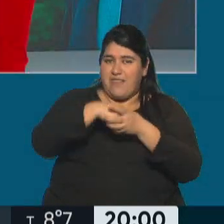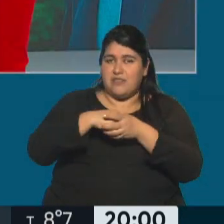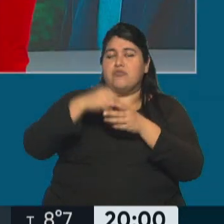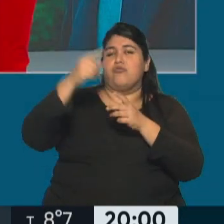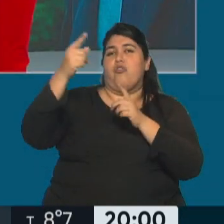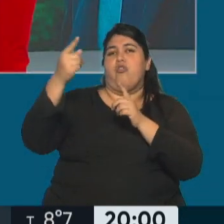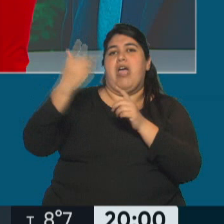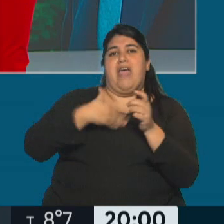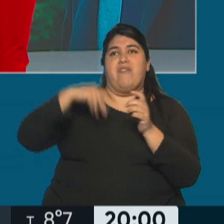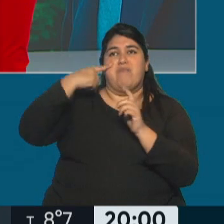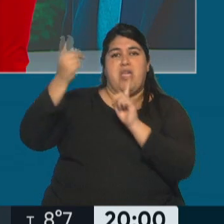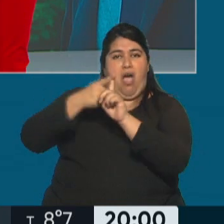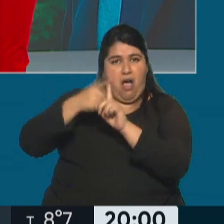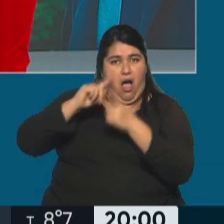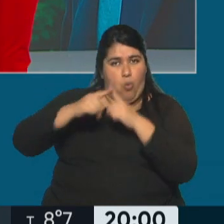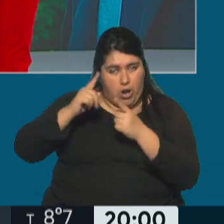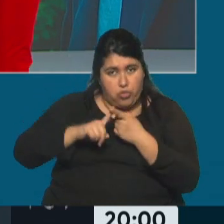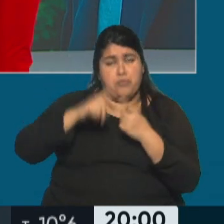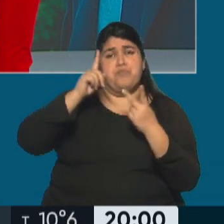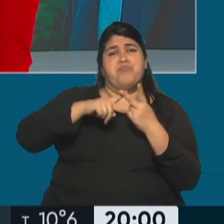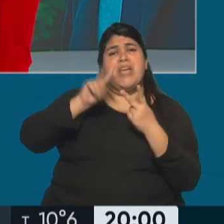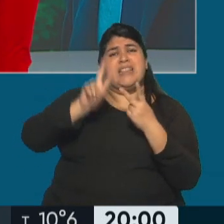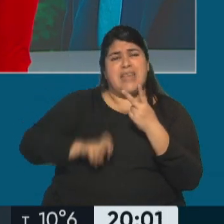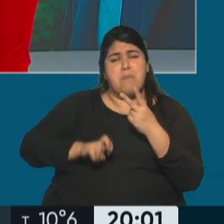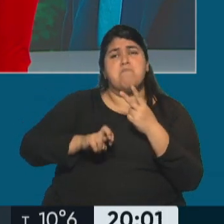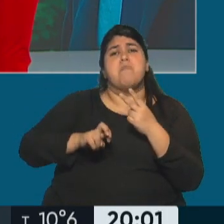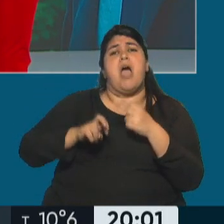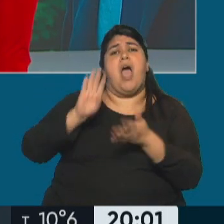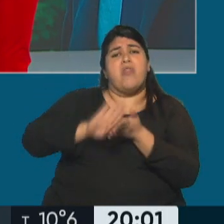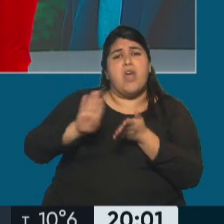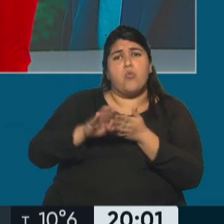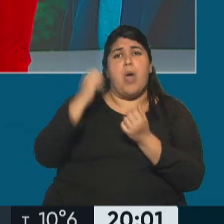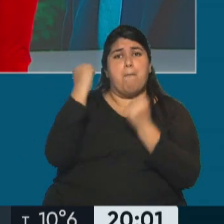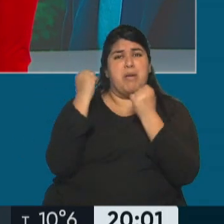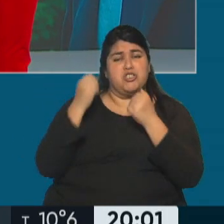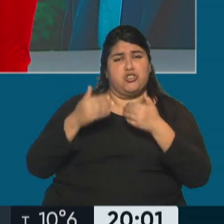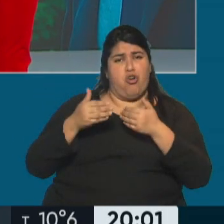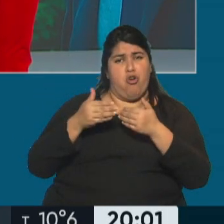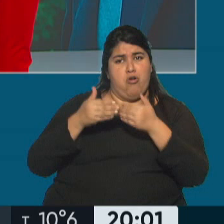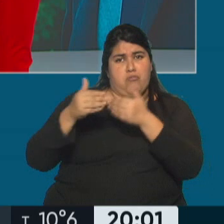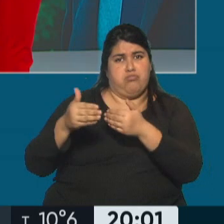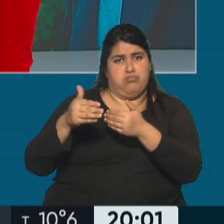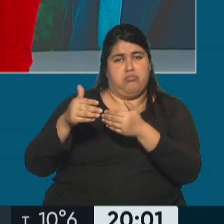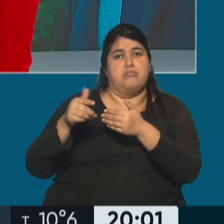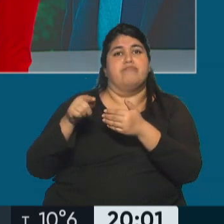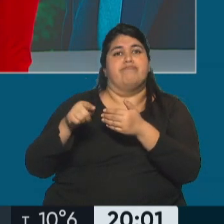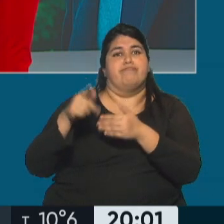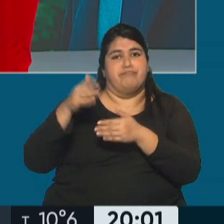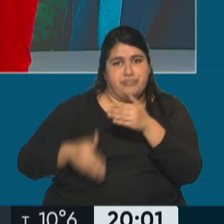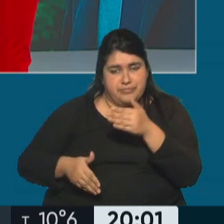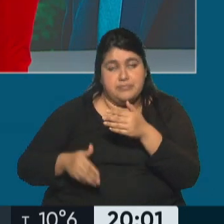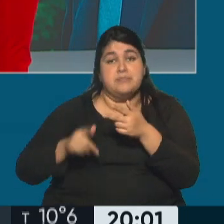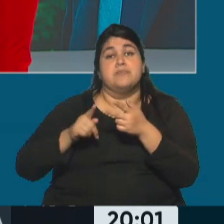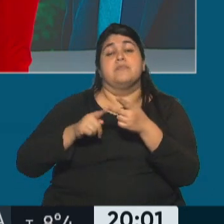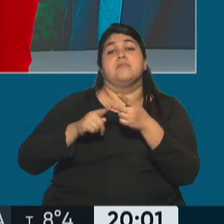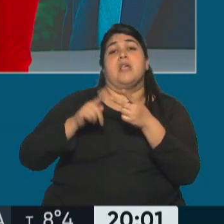el Fondo Monetario Internacional, la cobertura del vencimiento de la deuda en pesos, que también aparece mencionada en la carta como logro, y la